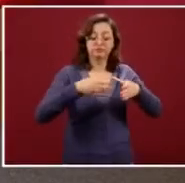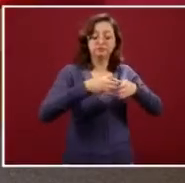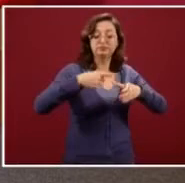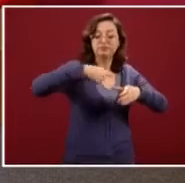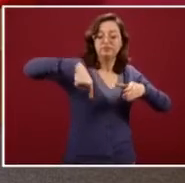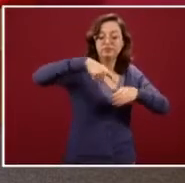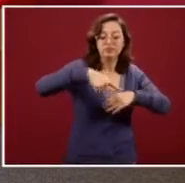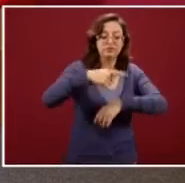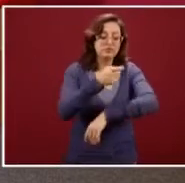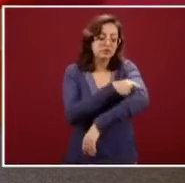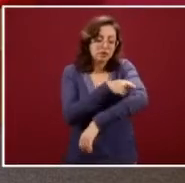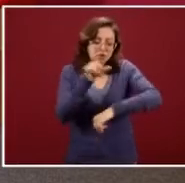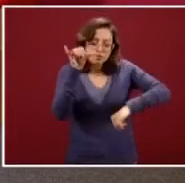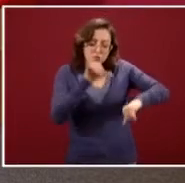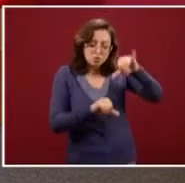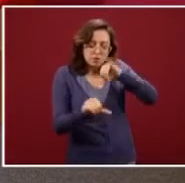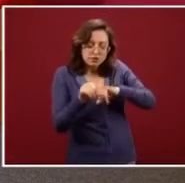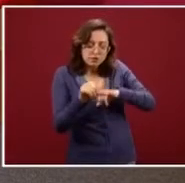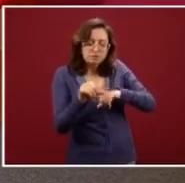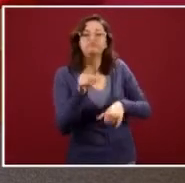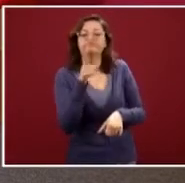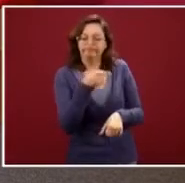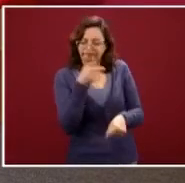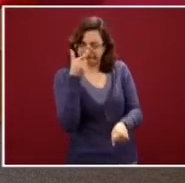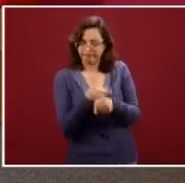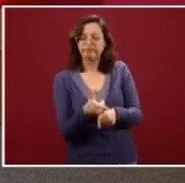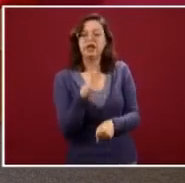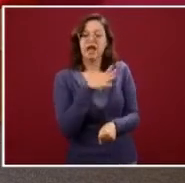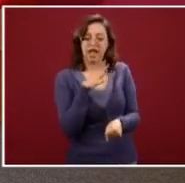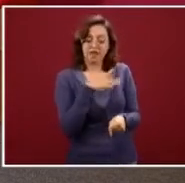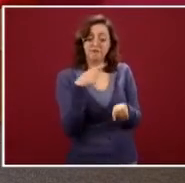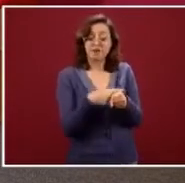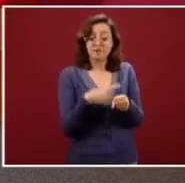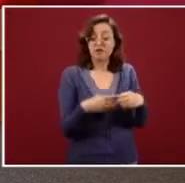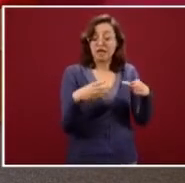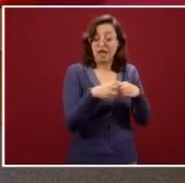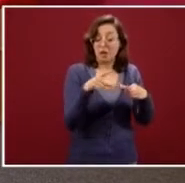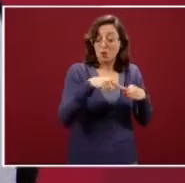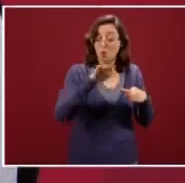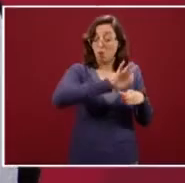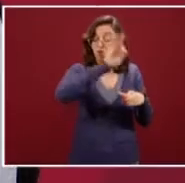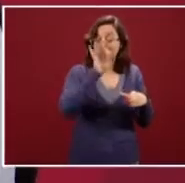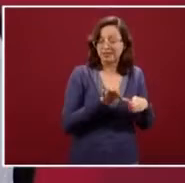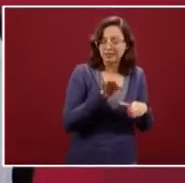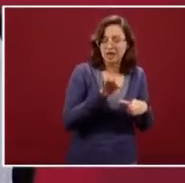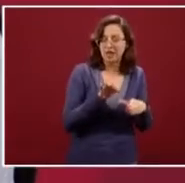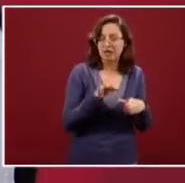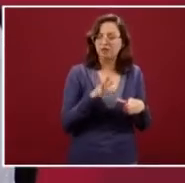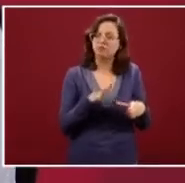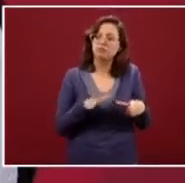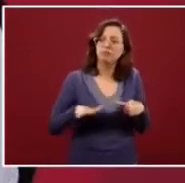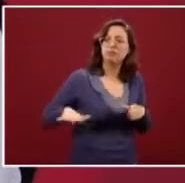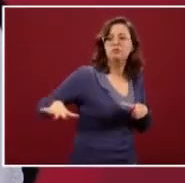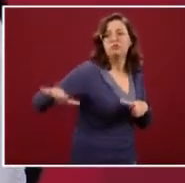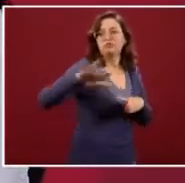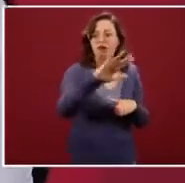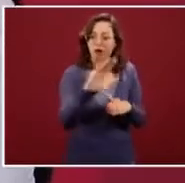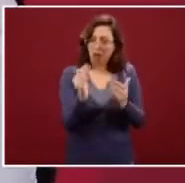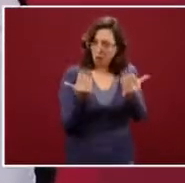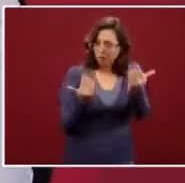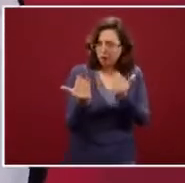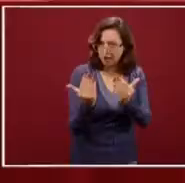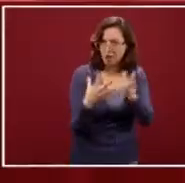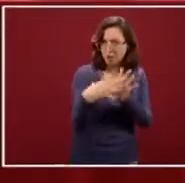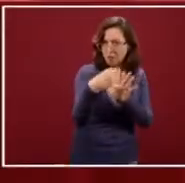tuvieron una prueba positiva de laboratorio, pero con ese porcentaje de positividad y en base al modelo Centinela vamos a